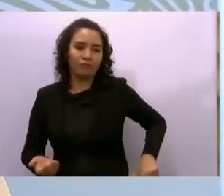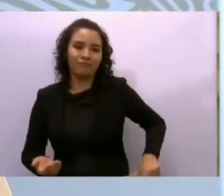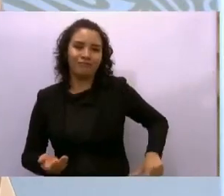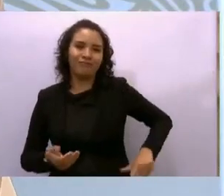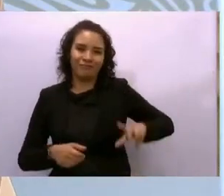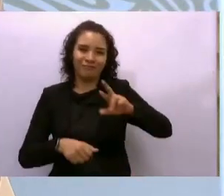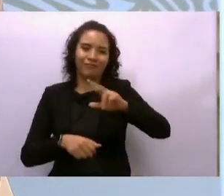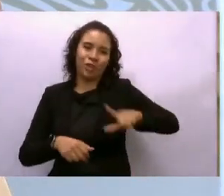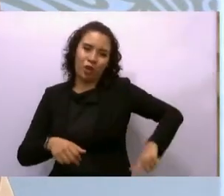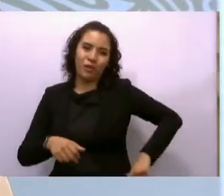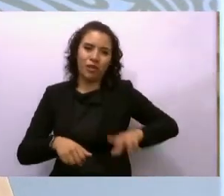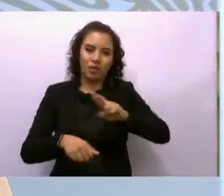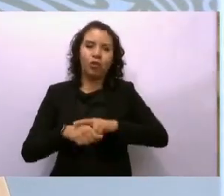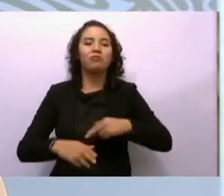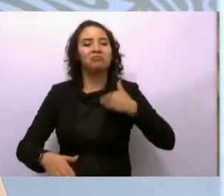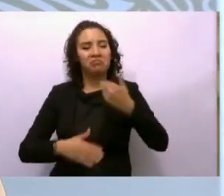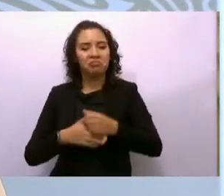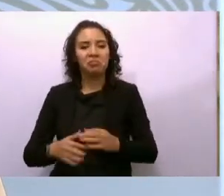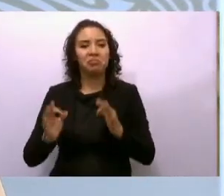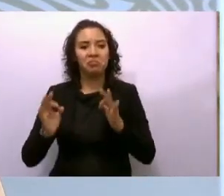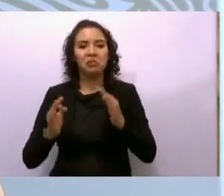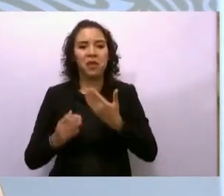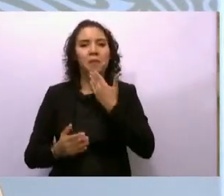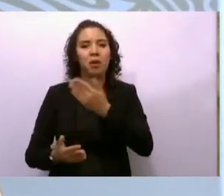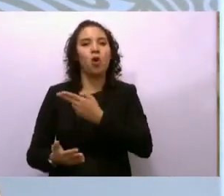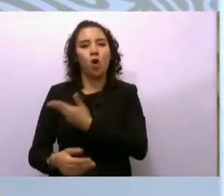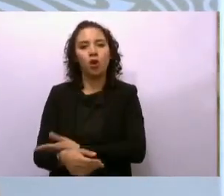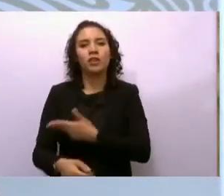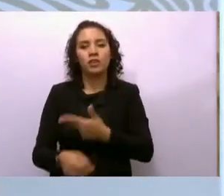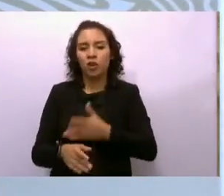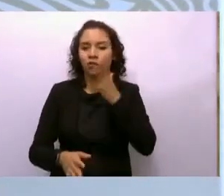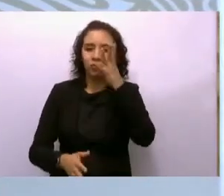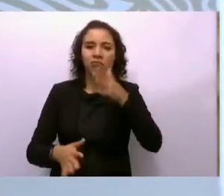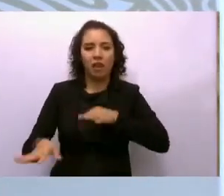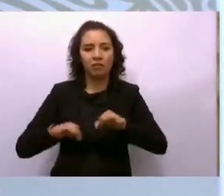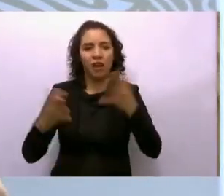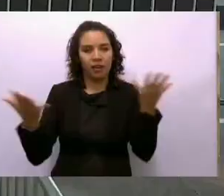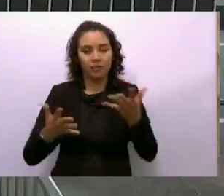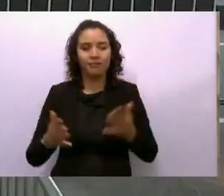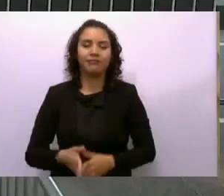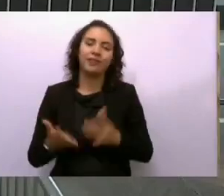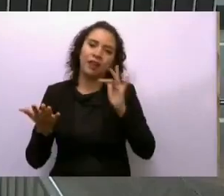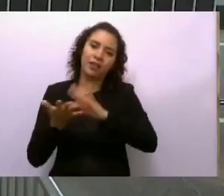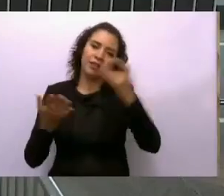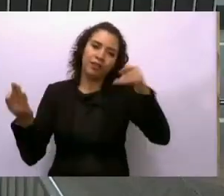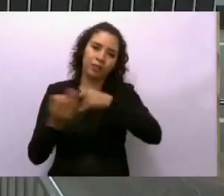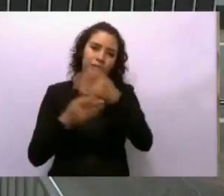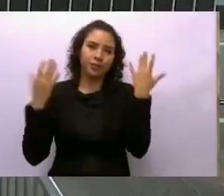seguir actuando con rectitud y con honestidad. Muchas gracias a todas y a todos.